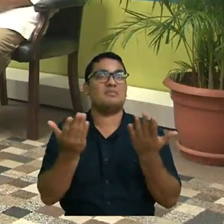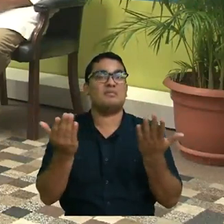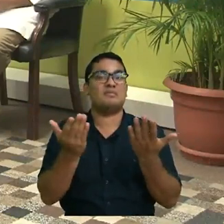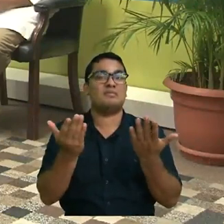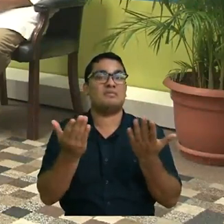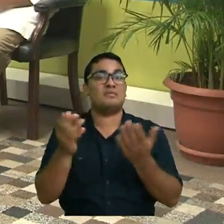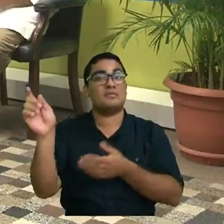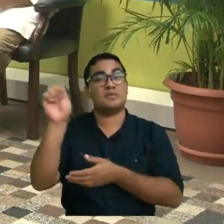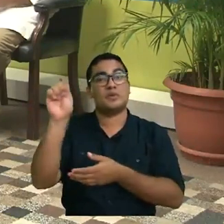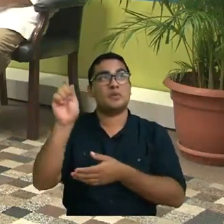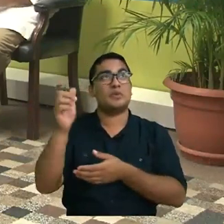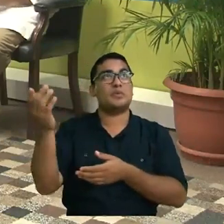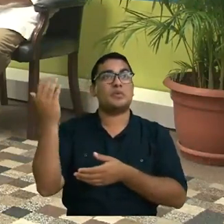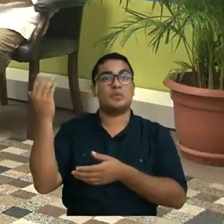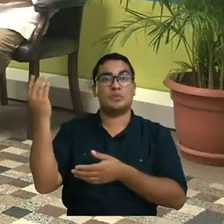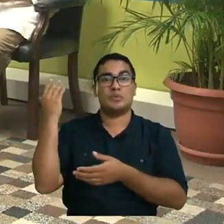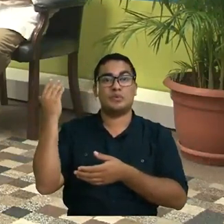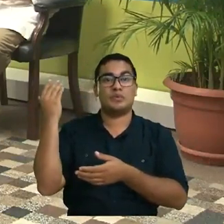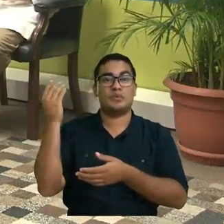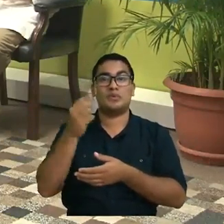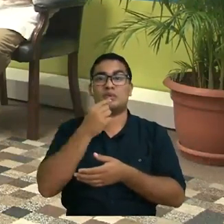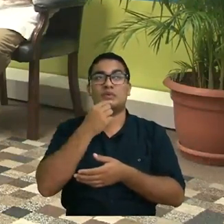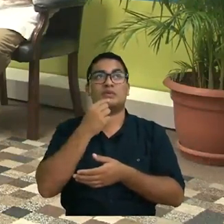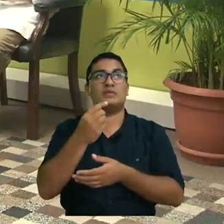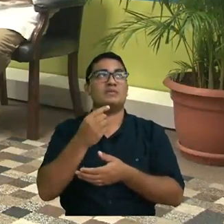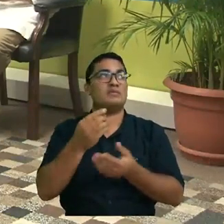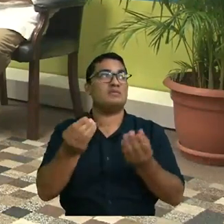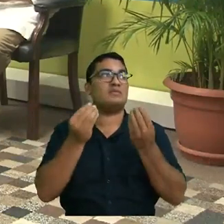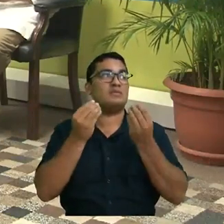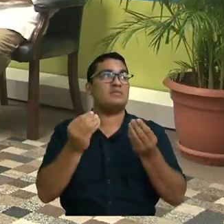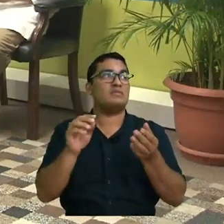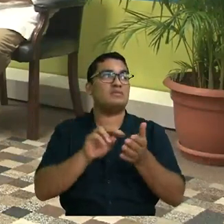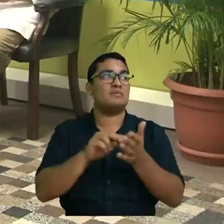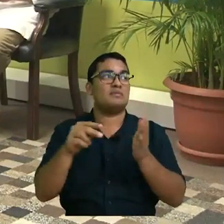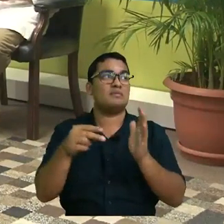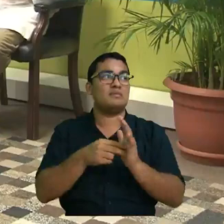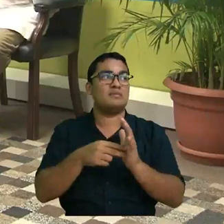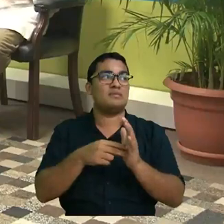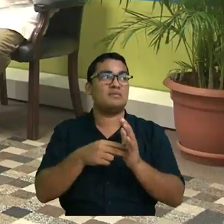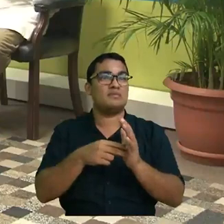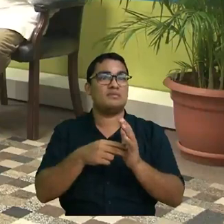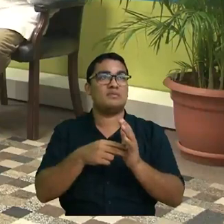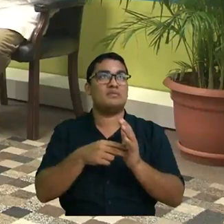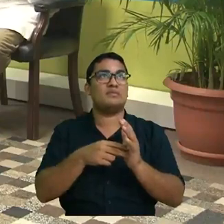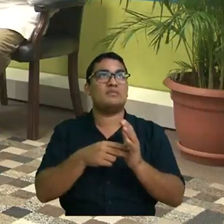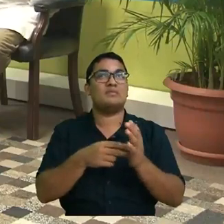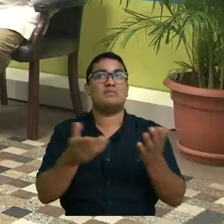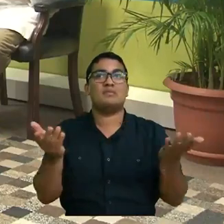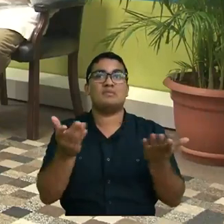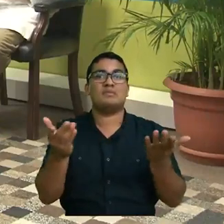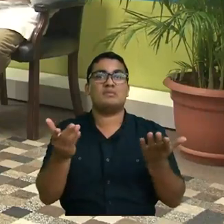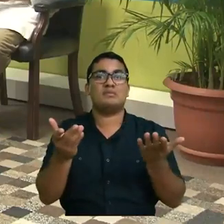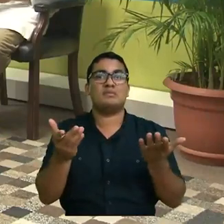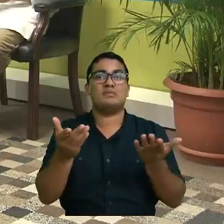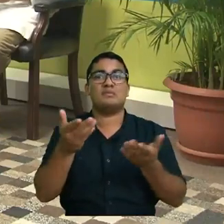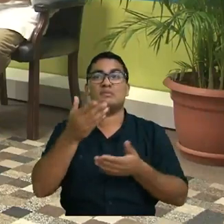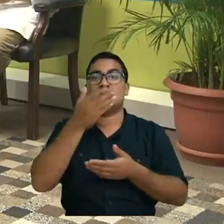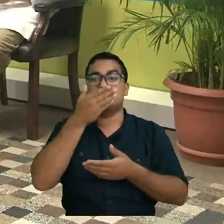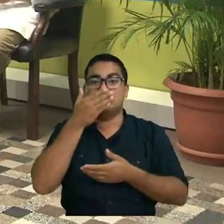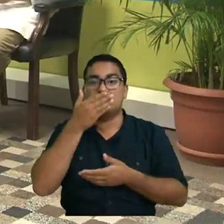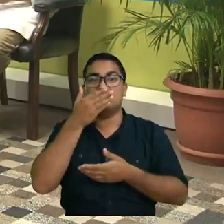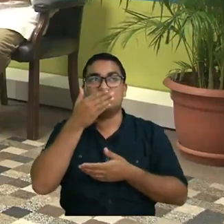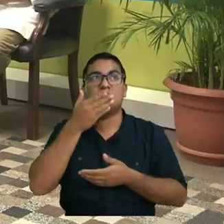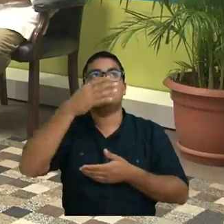tiempo, y son un sinnúmero de virus que nosotros lo hemos agrupado como enfermedad tipo influenza,